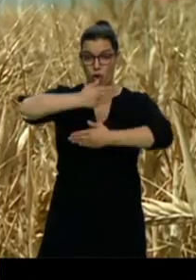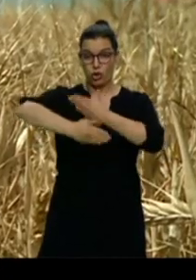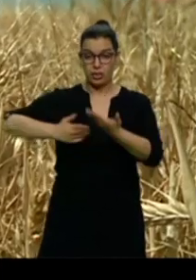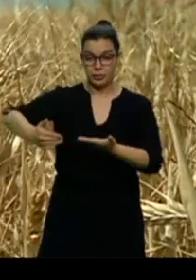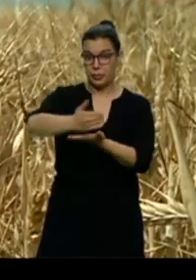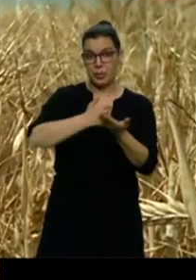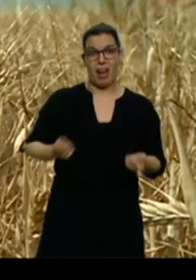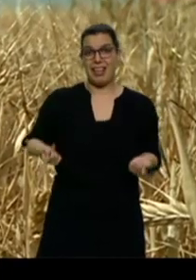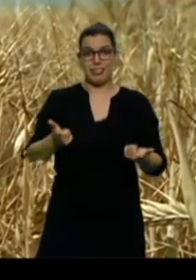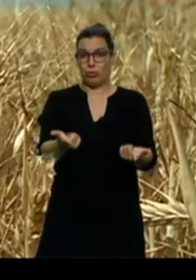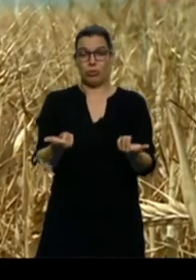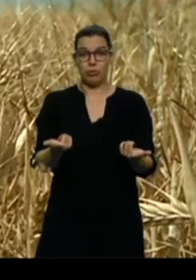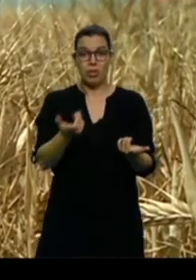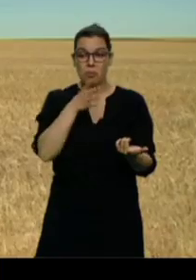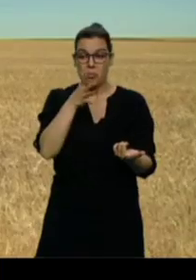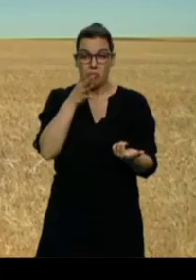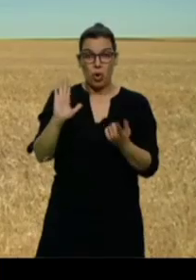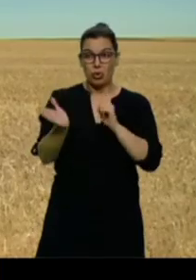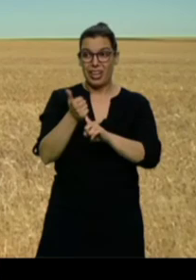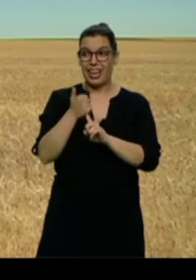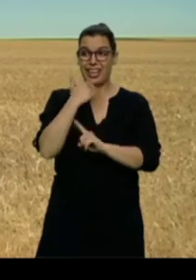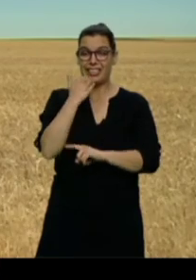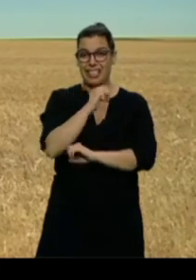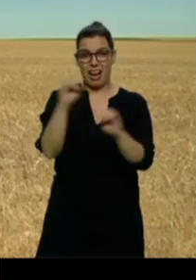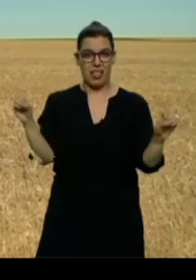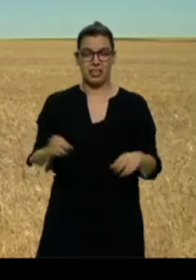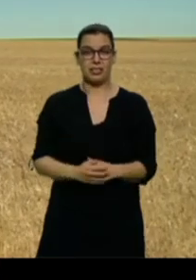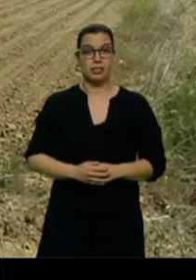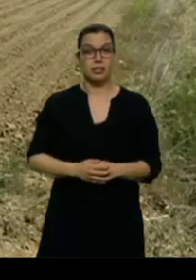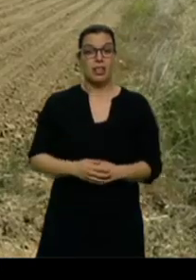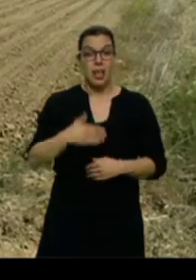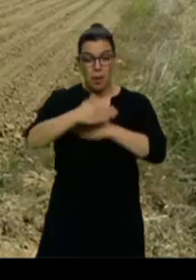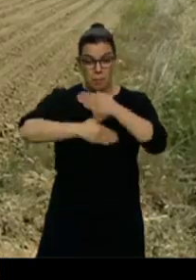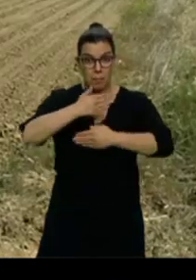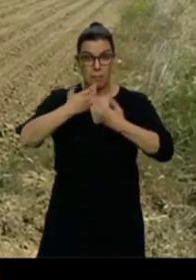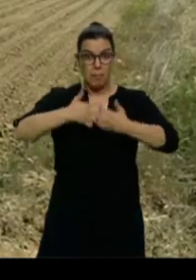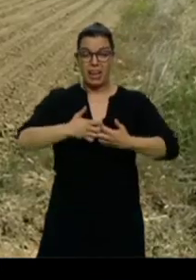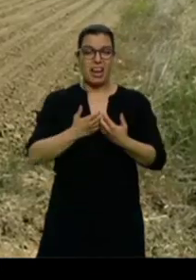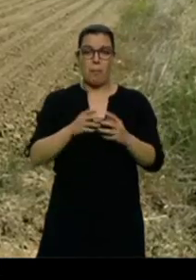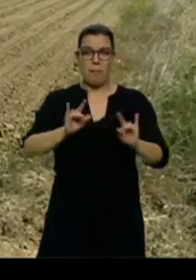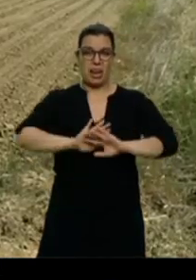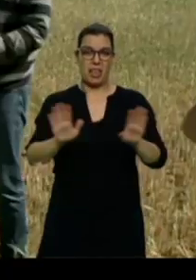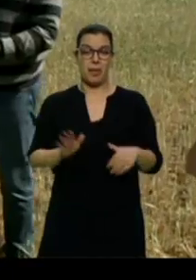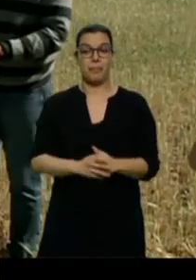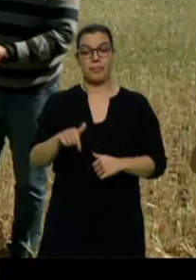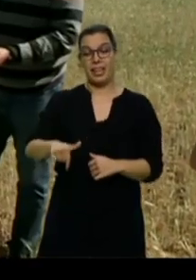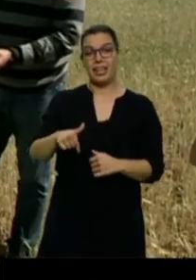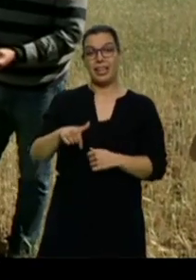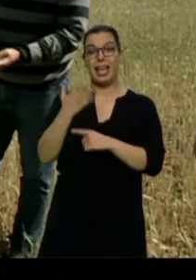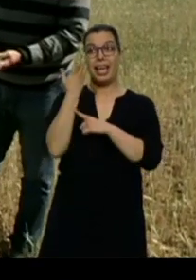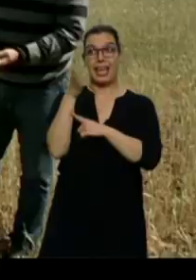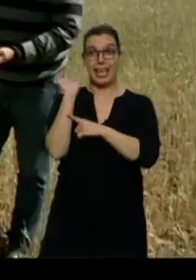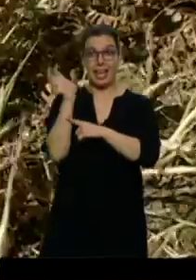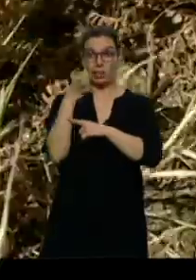prácticamente no vamos a sacar absolutamente nada. Seguramente no merece la pena meter aquí la máquina. Aquí el girasol aún ni ha nacido y en las